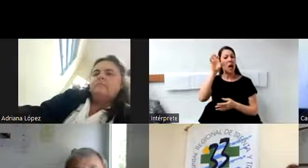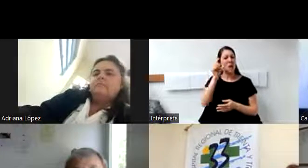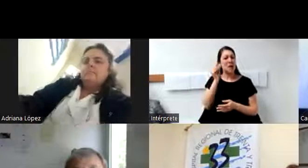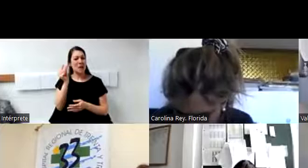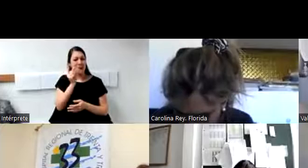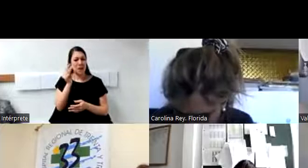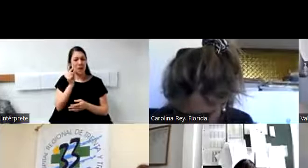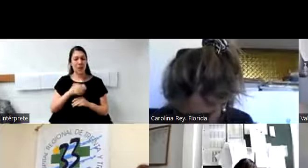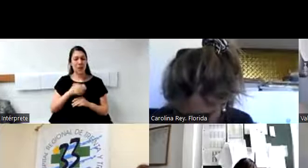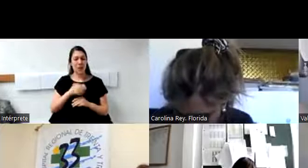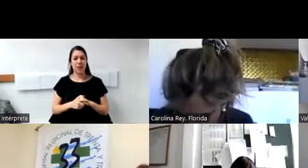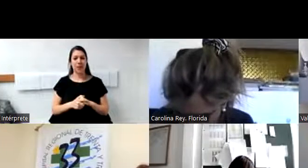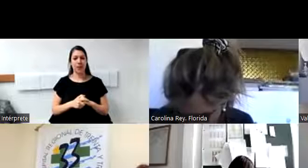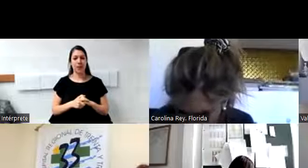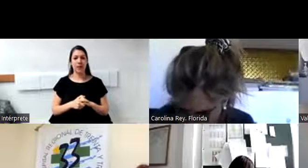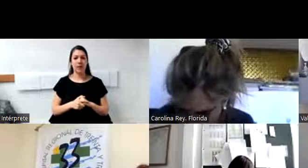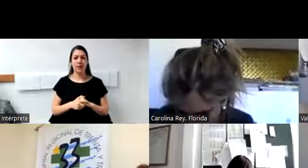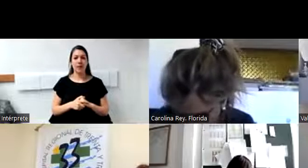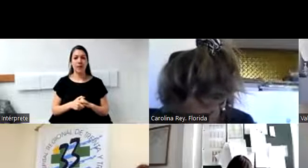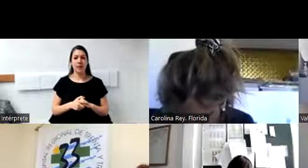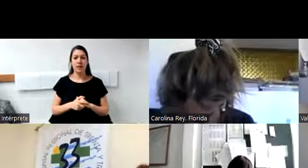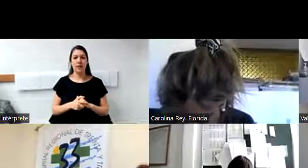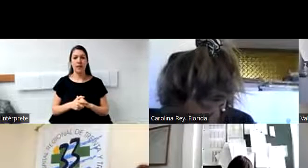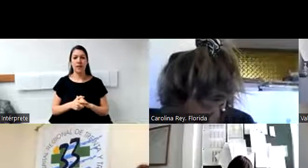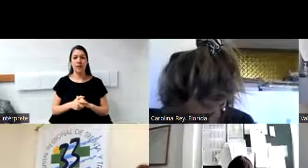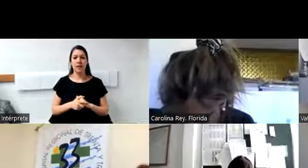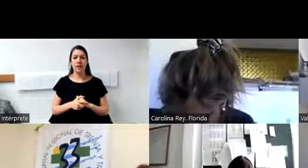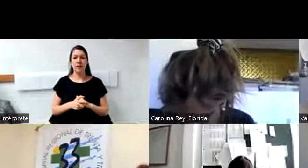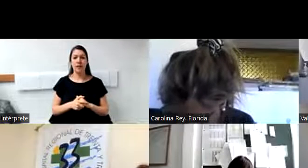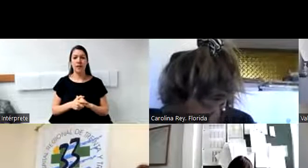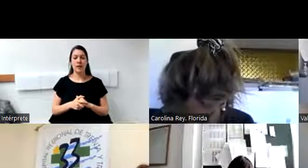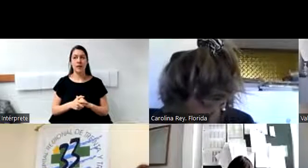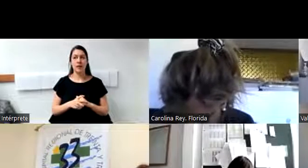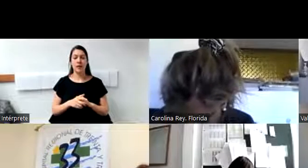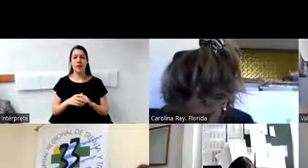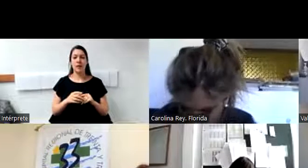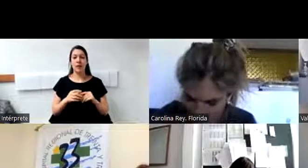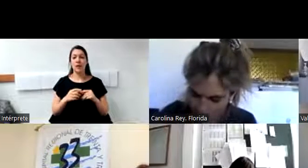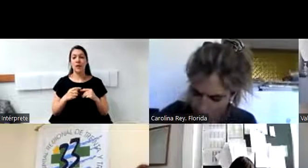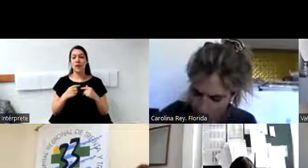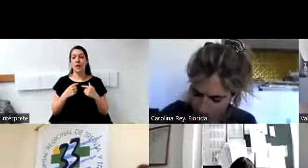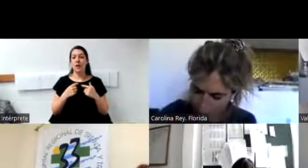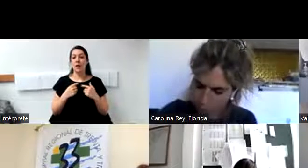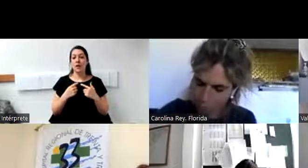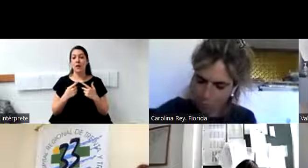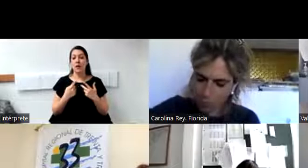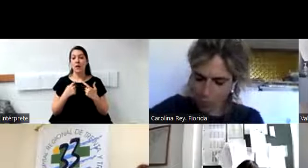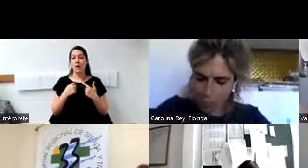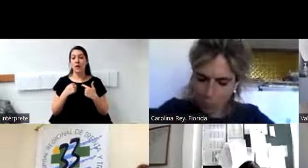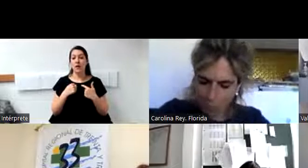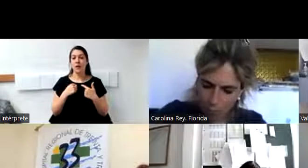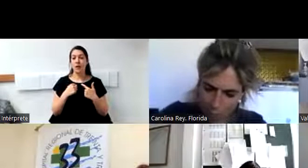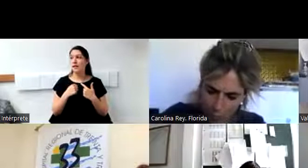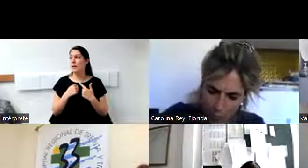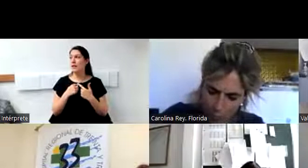bajo. Sí, tengo un problema con el teléfono. No, yo un poco de todo lo que se dijo y todo lo que se dijo